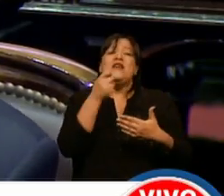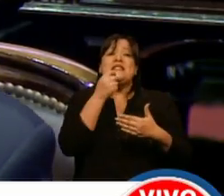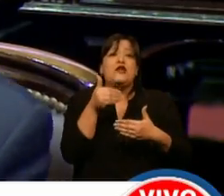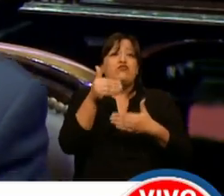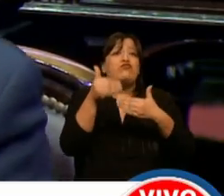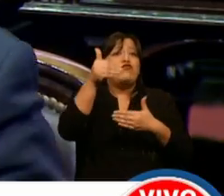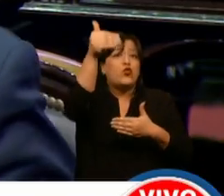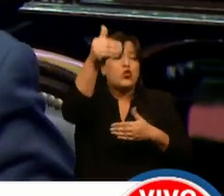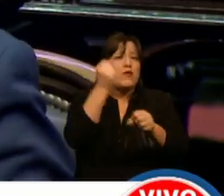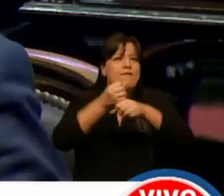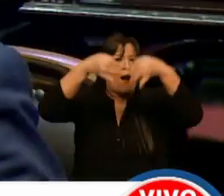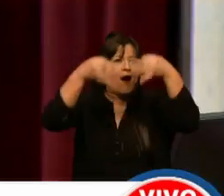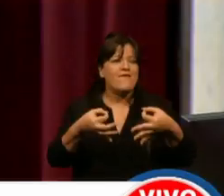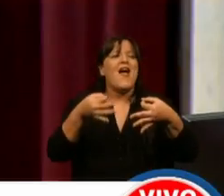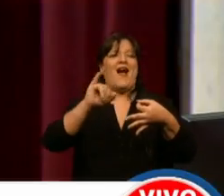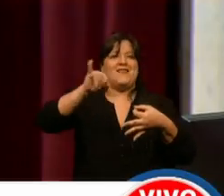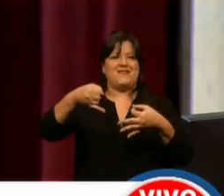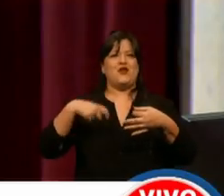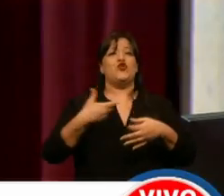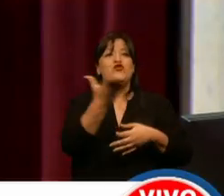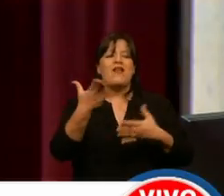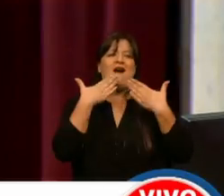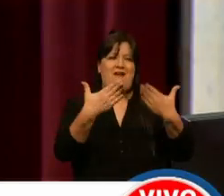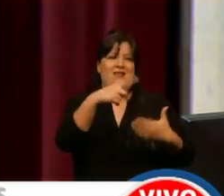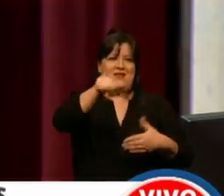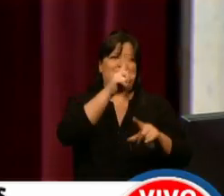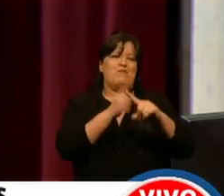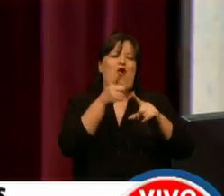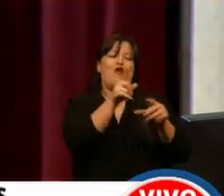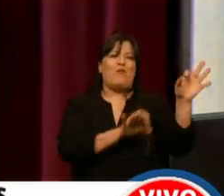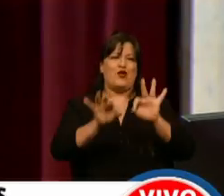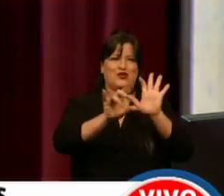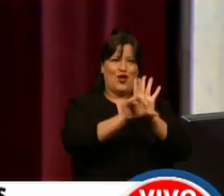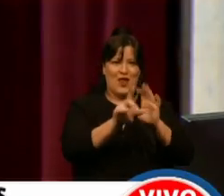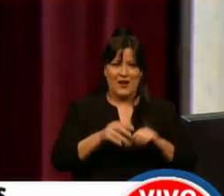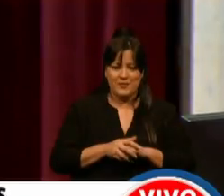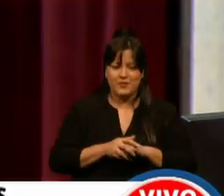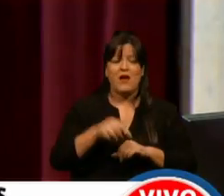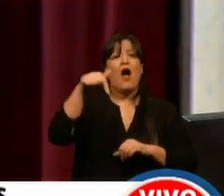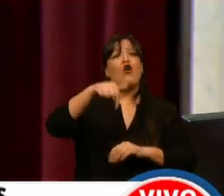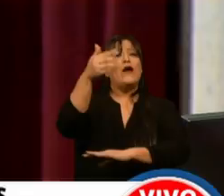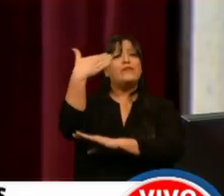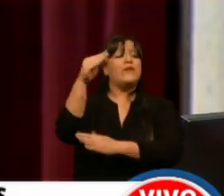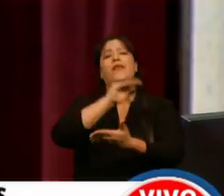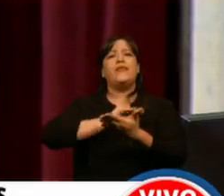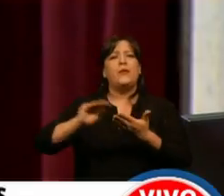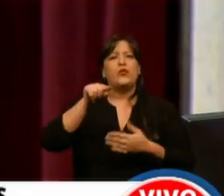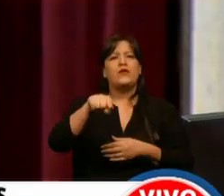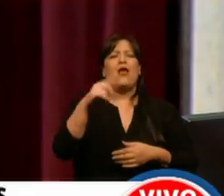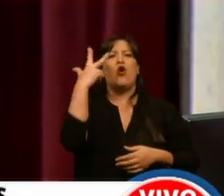muchas gracias diputados coronel lópez continuando el instaurador es el diputado